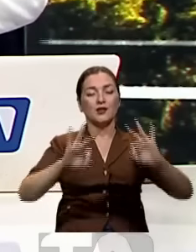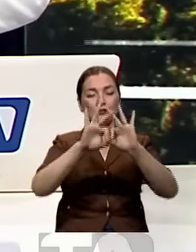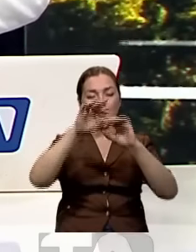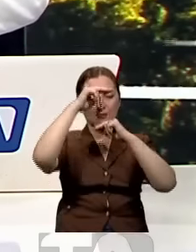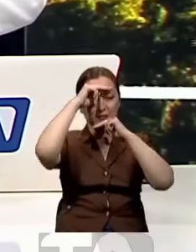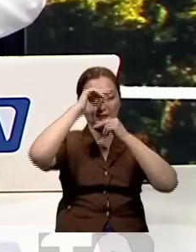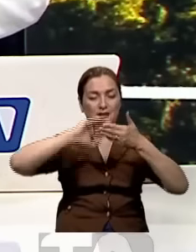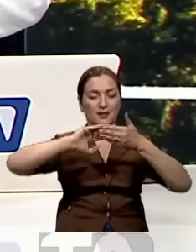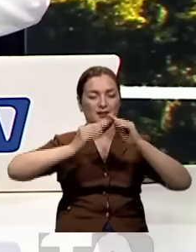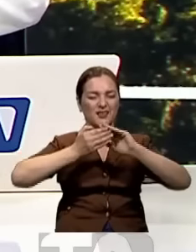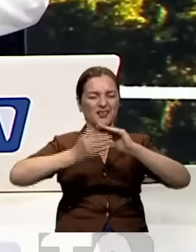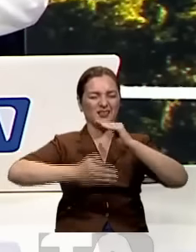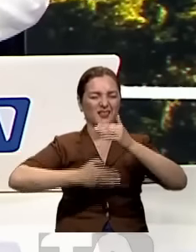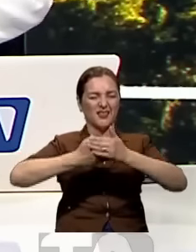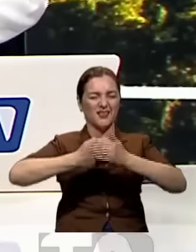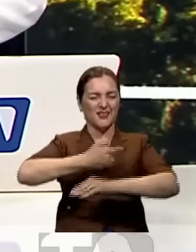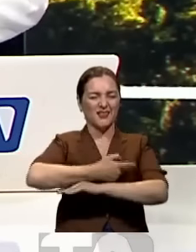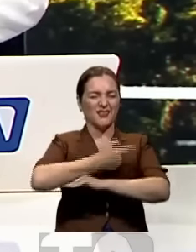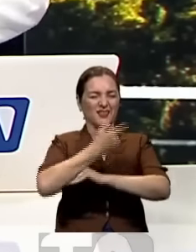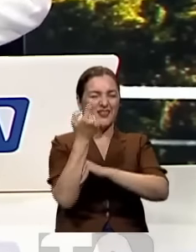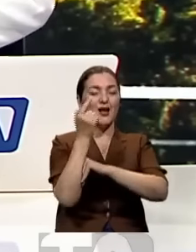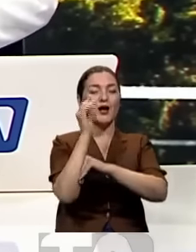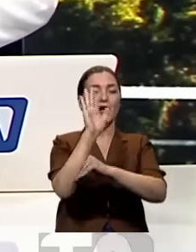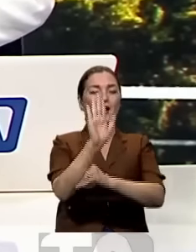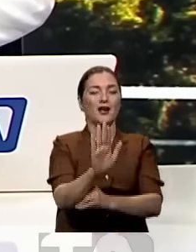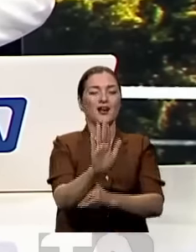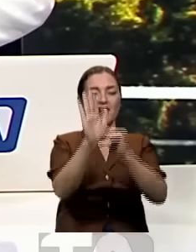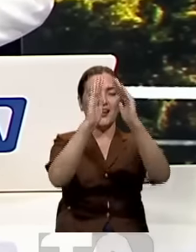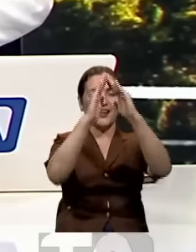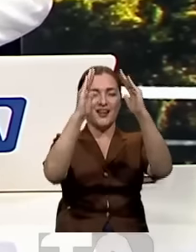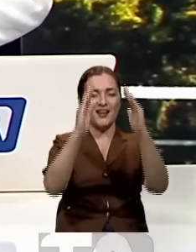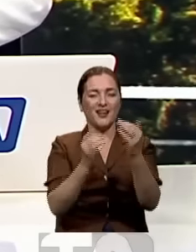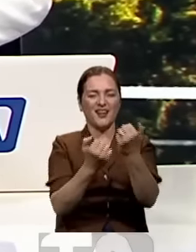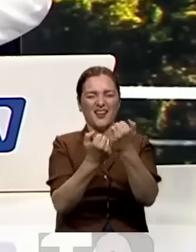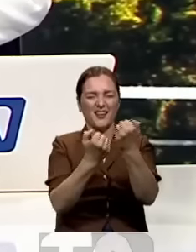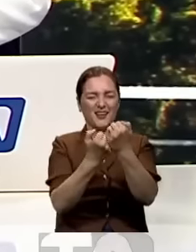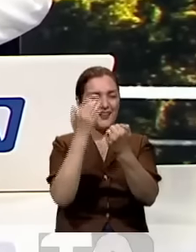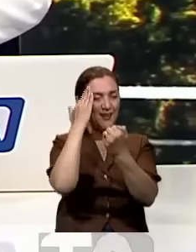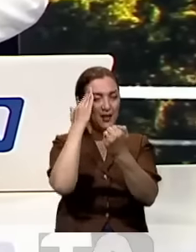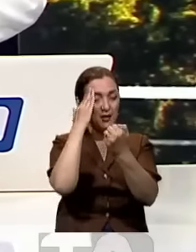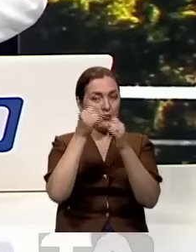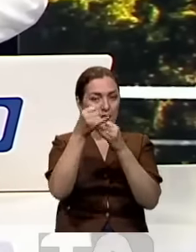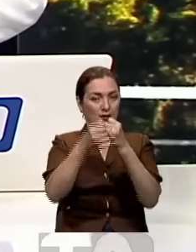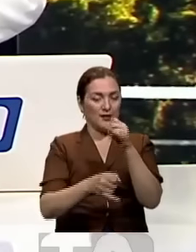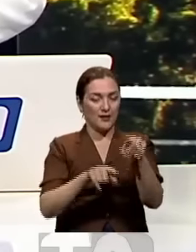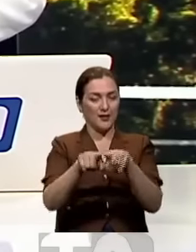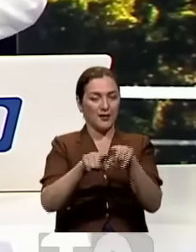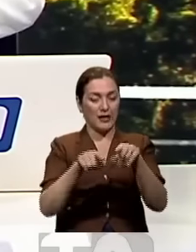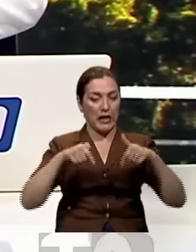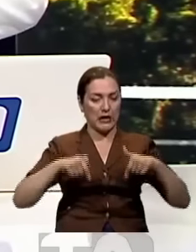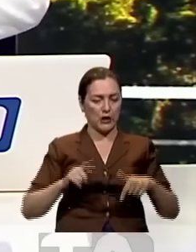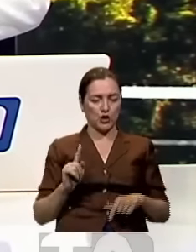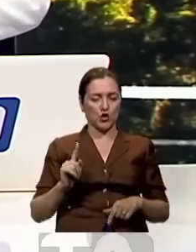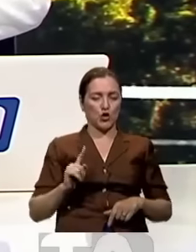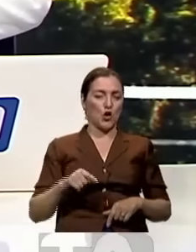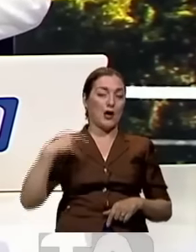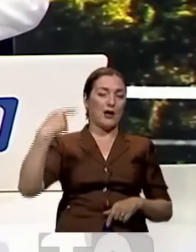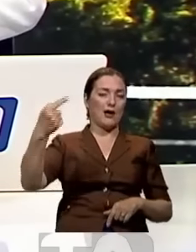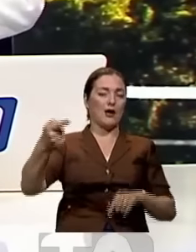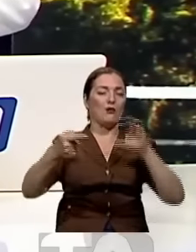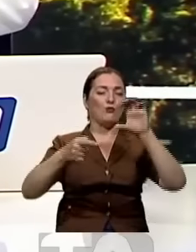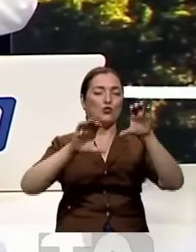que ha llegado todos los días a sus hogares y que sabemos de ese apoyo. Pero hoy es la gran final, no están aquí en el estudio, sino que están en el Museo